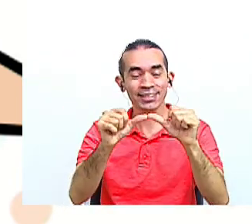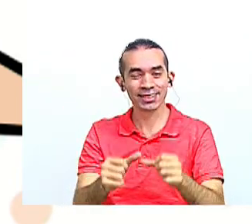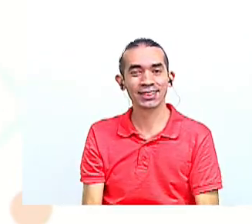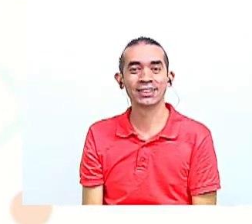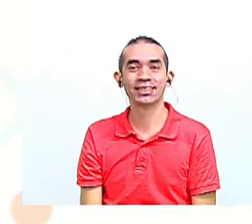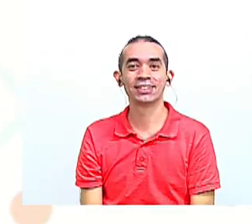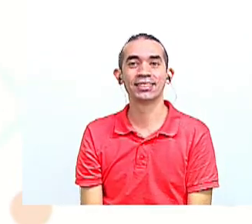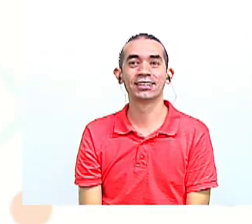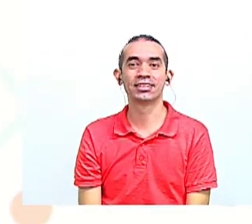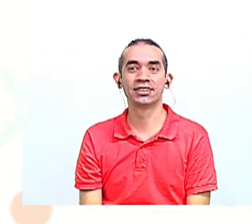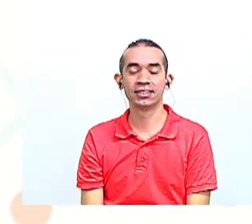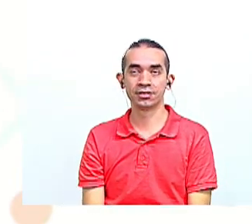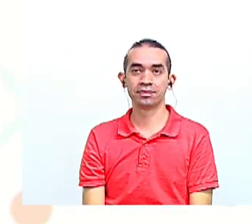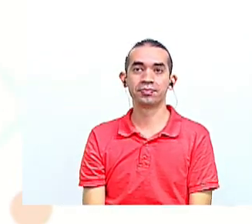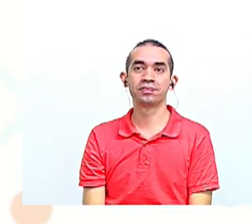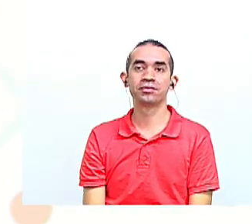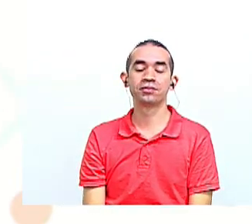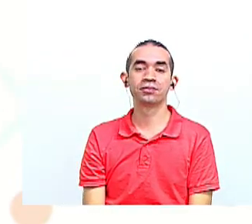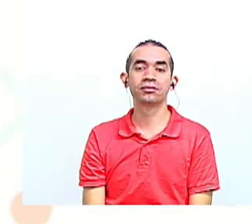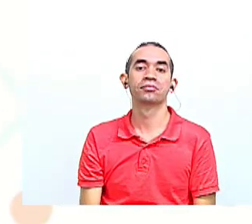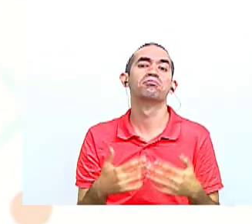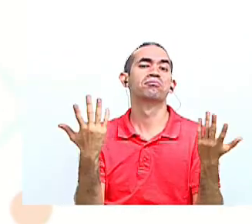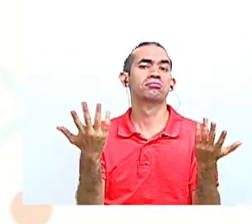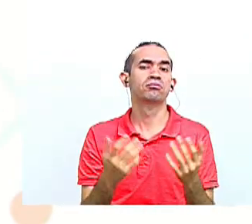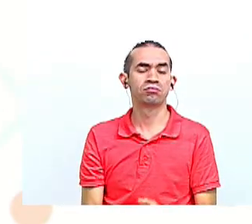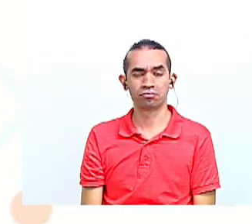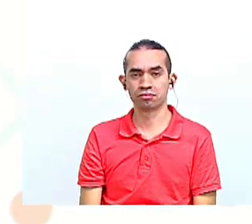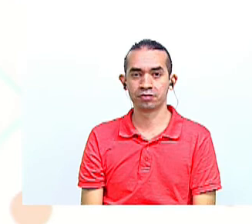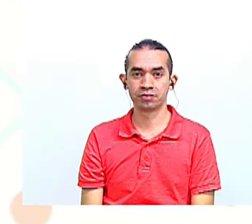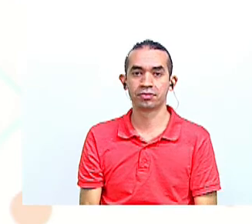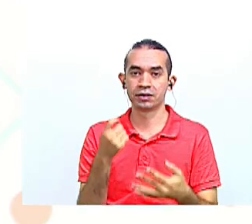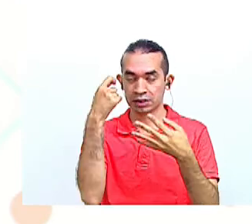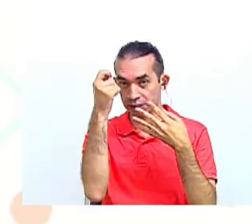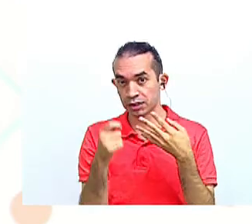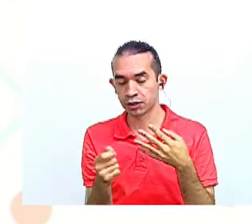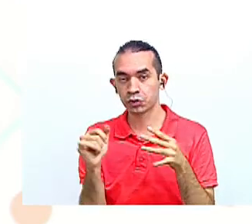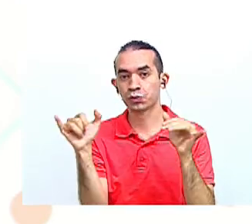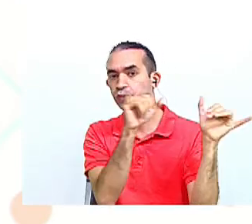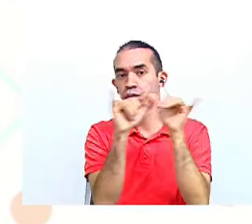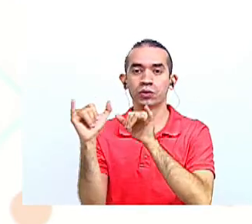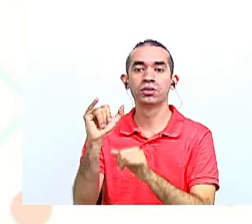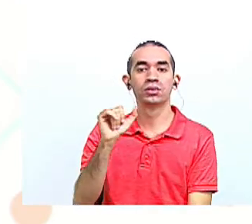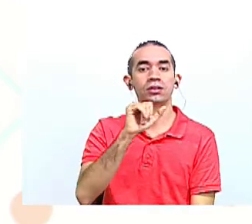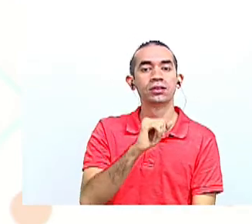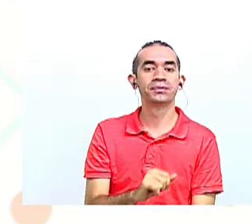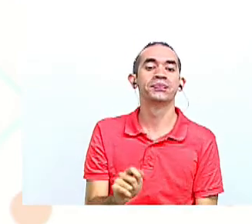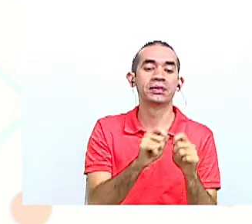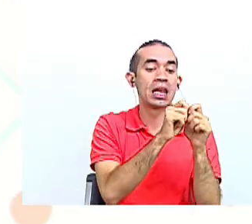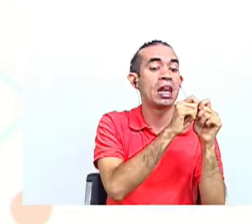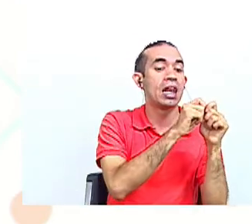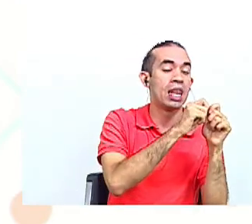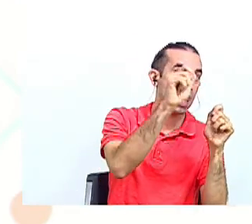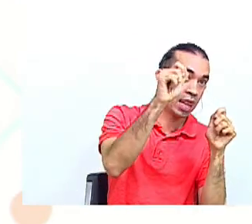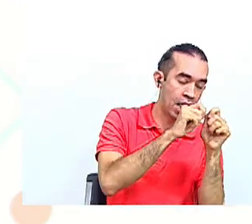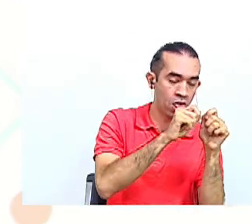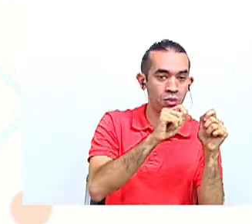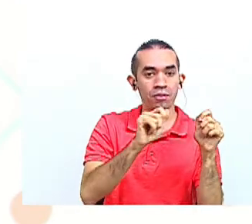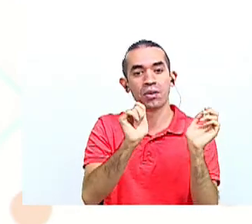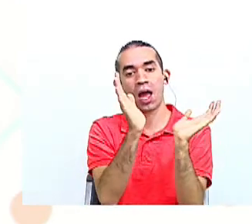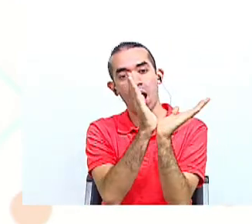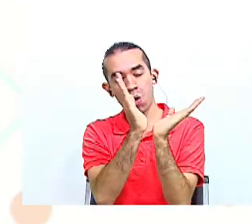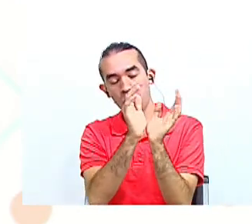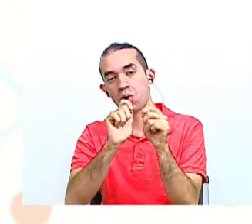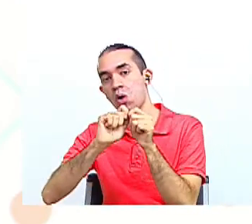adelante. Vamos a ver ahora el criterio de congruencia lado, ángulo, lado.